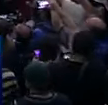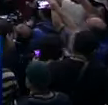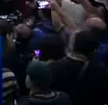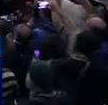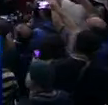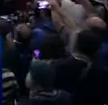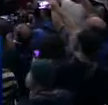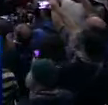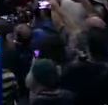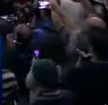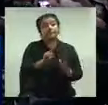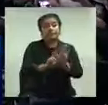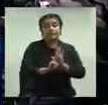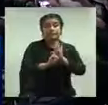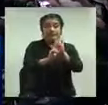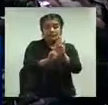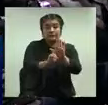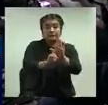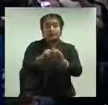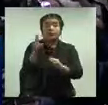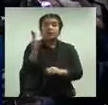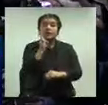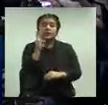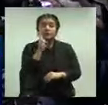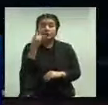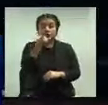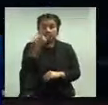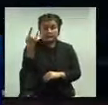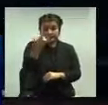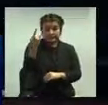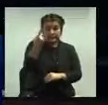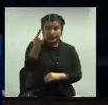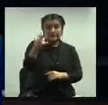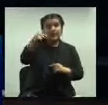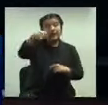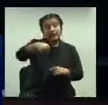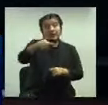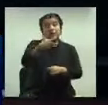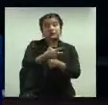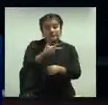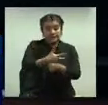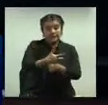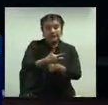comisión en representación de los rectores de las universidades del país,